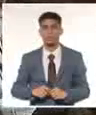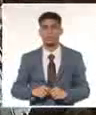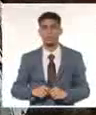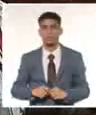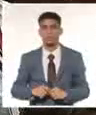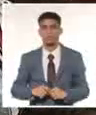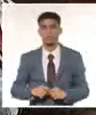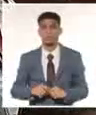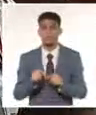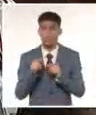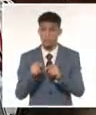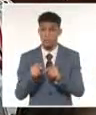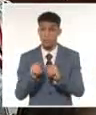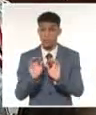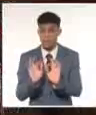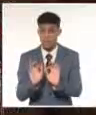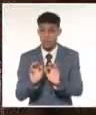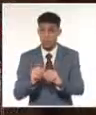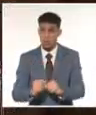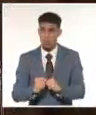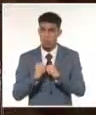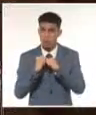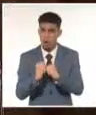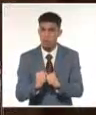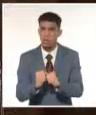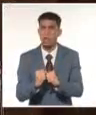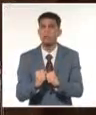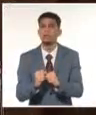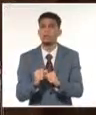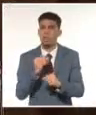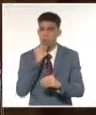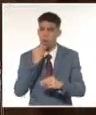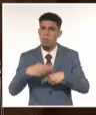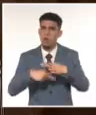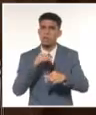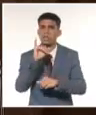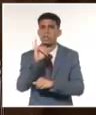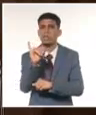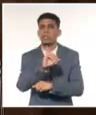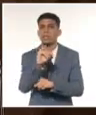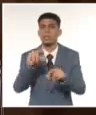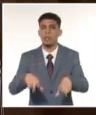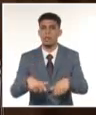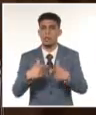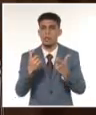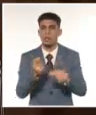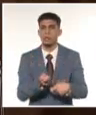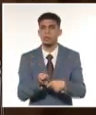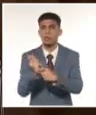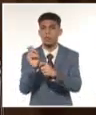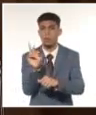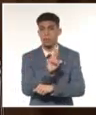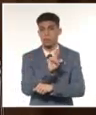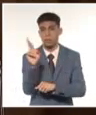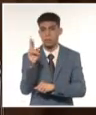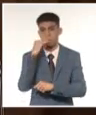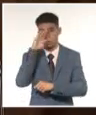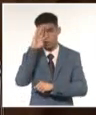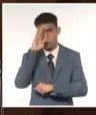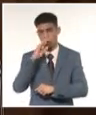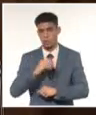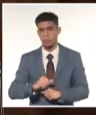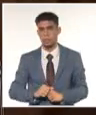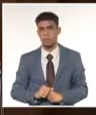Con ese heroísmo multiplicado, conmemoraremos dignamente el 66 aniversario del triunfo de la Revolución